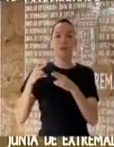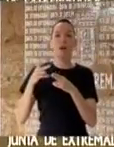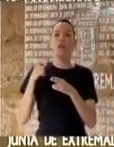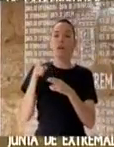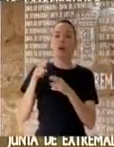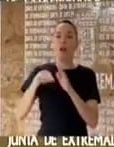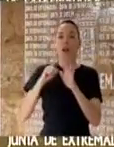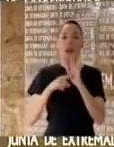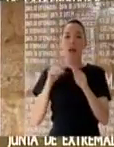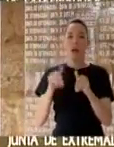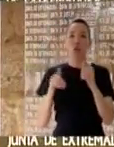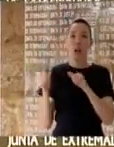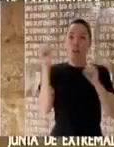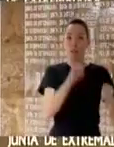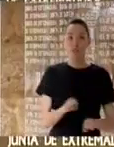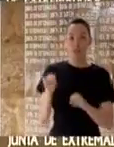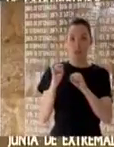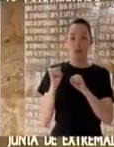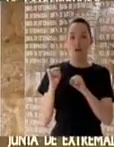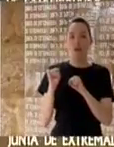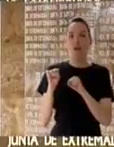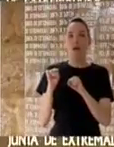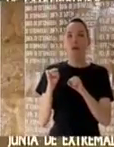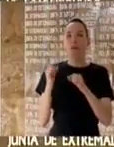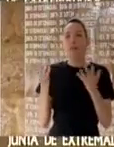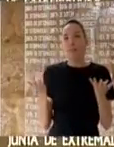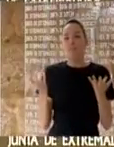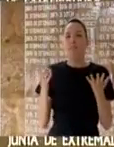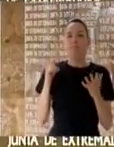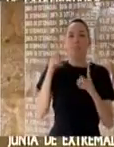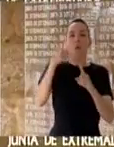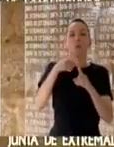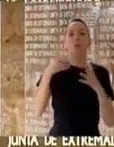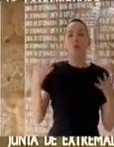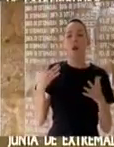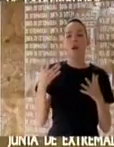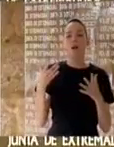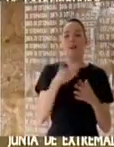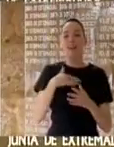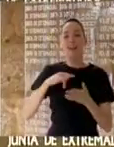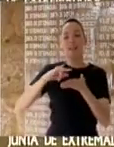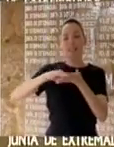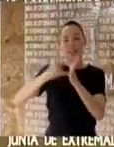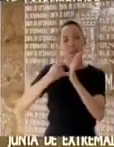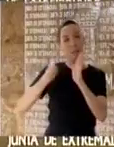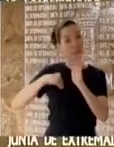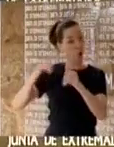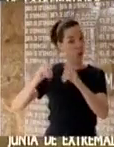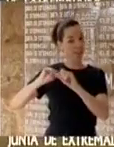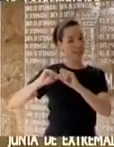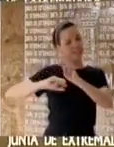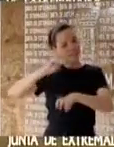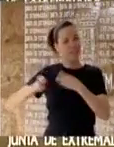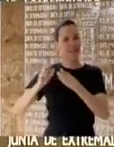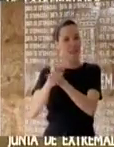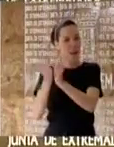electoral para, no lo digo por usted, pero para, digamos, eliminar esa influencia de ese nacionalismo periférico,